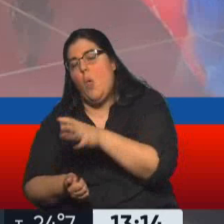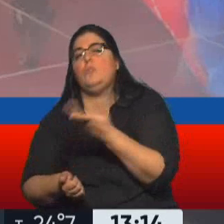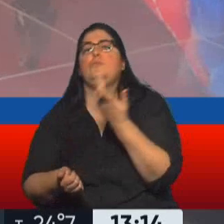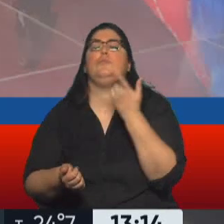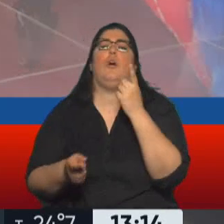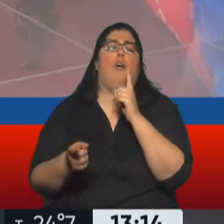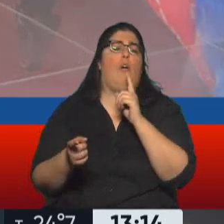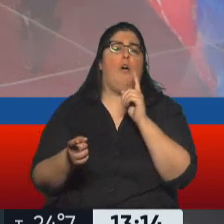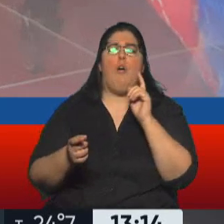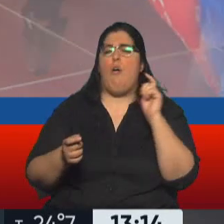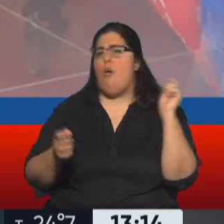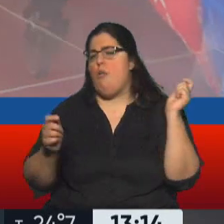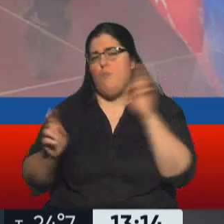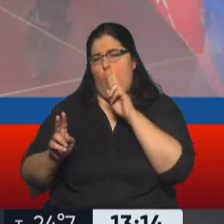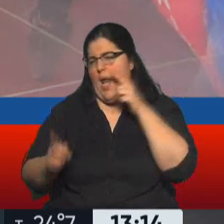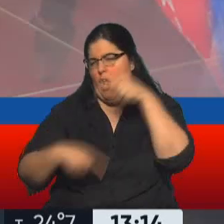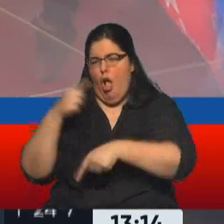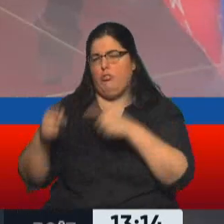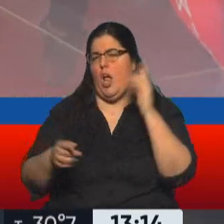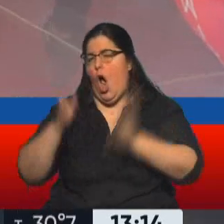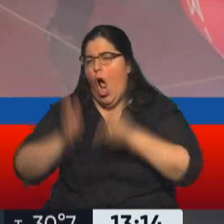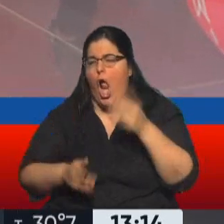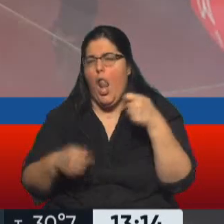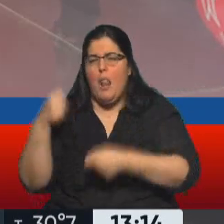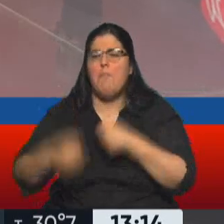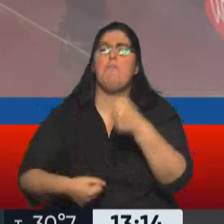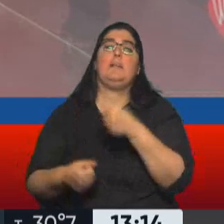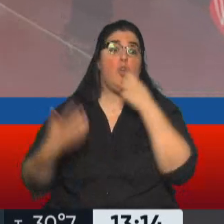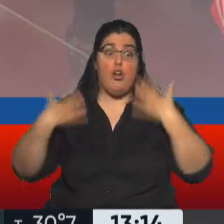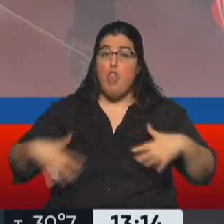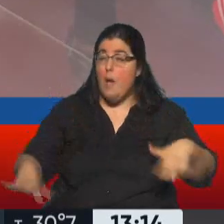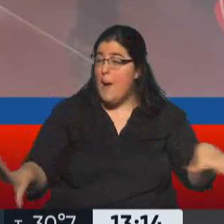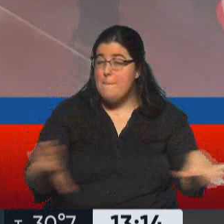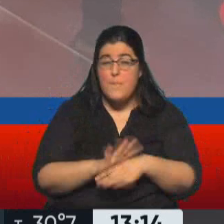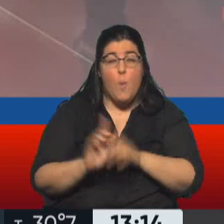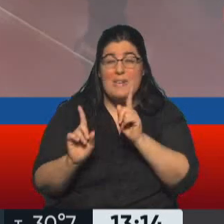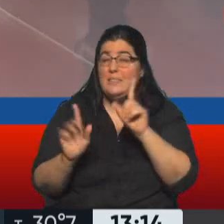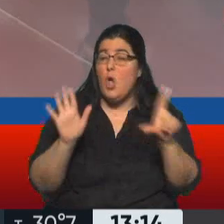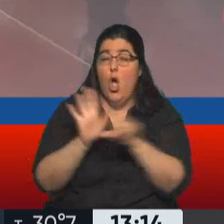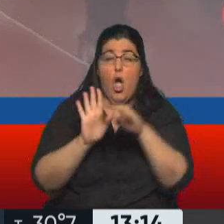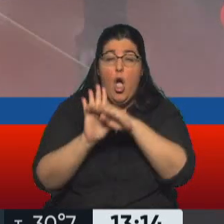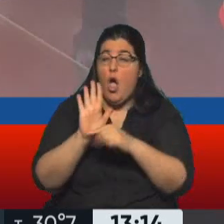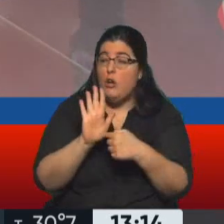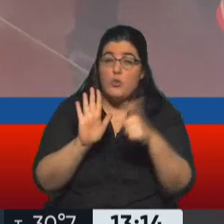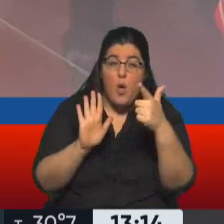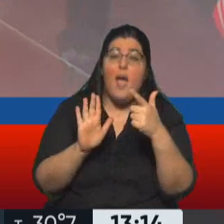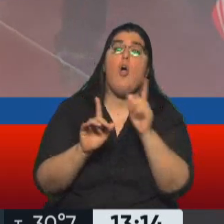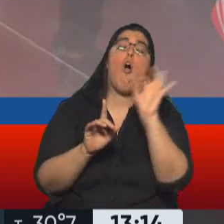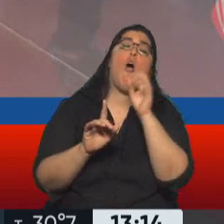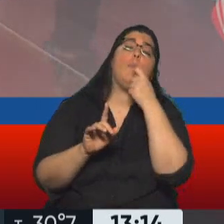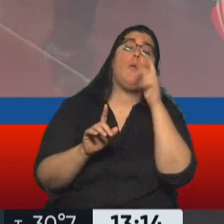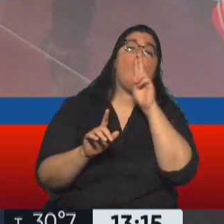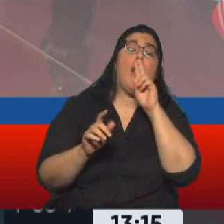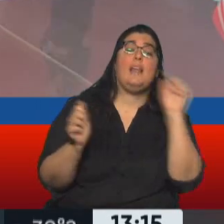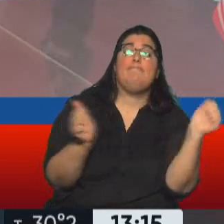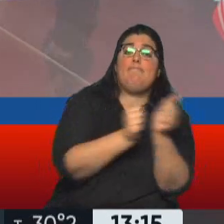violencia directamente, golpes contra las mujeres que no vistan acorde con las reglas talibán o contra las mujeres que no vayan